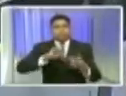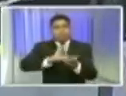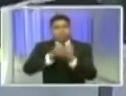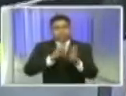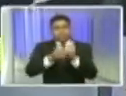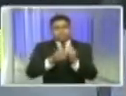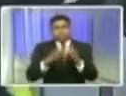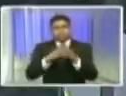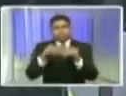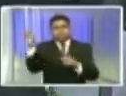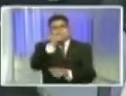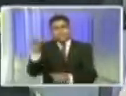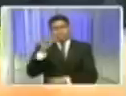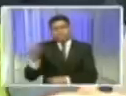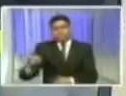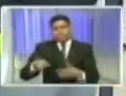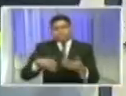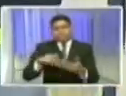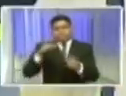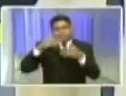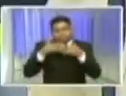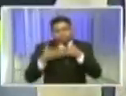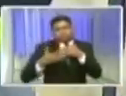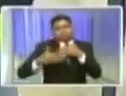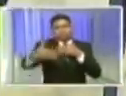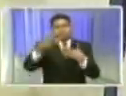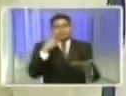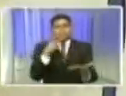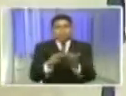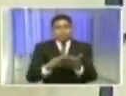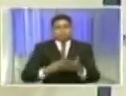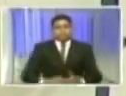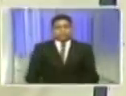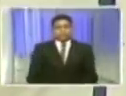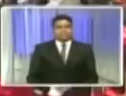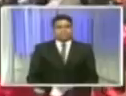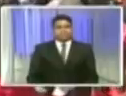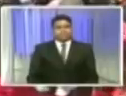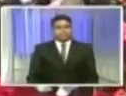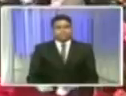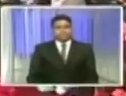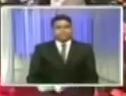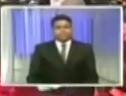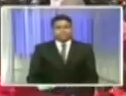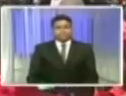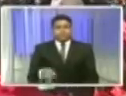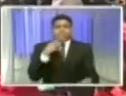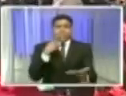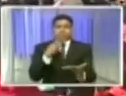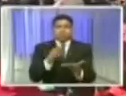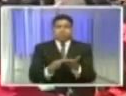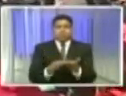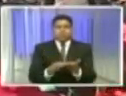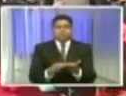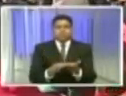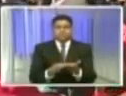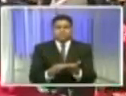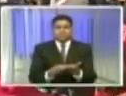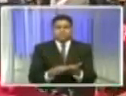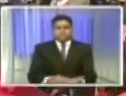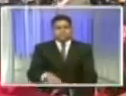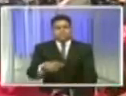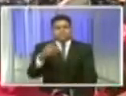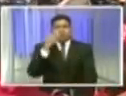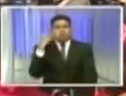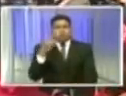toda la semana a partir de hoy. Una propuesta. Propuesta de Carlos Quintero,